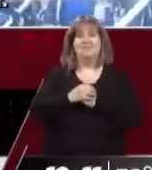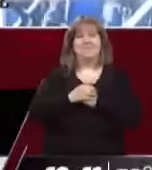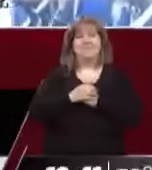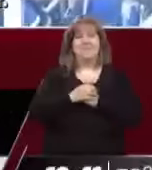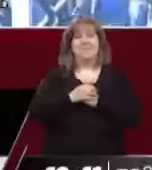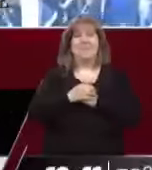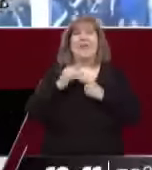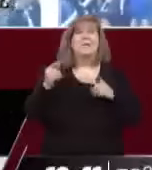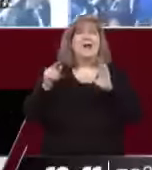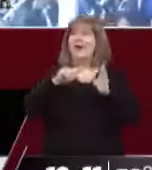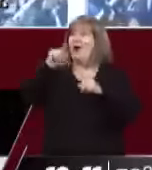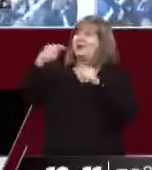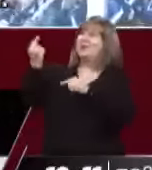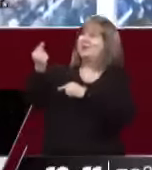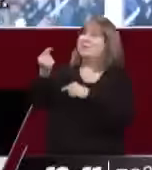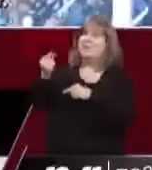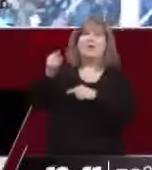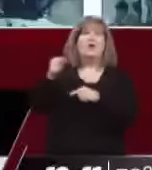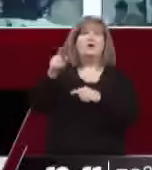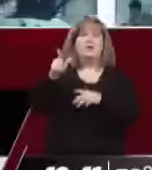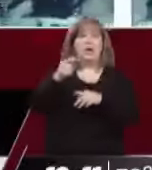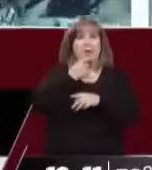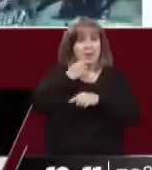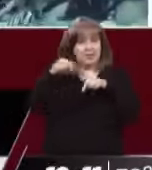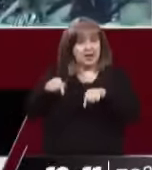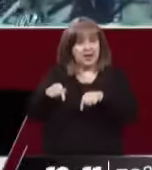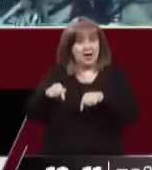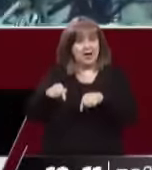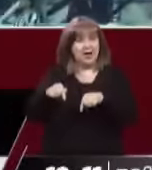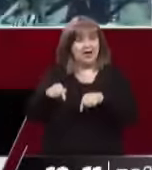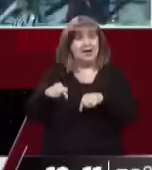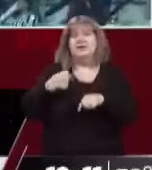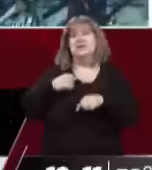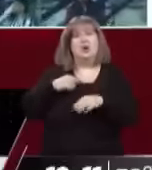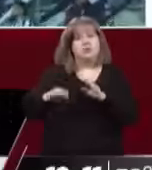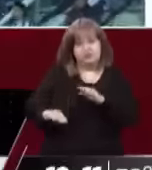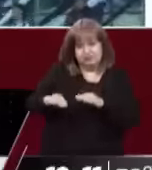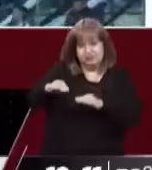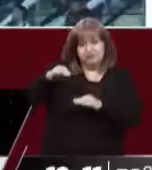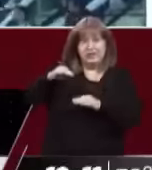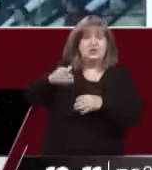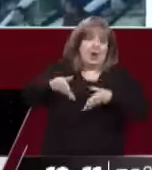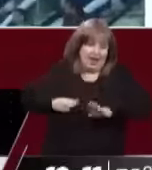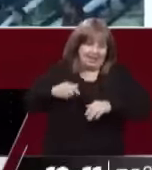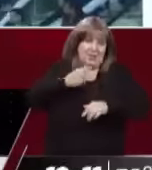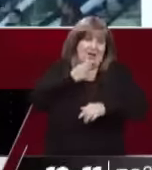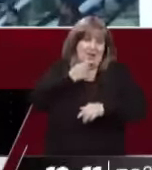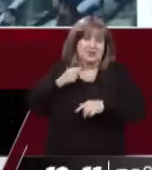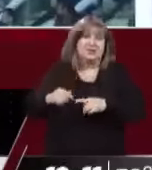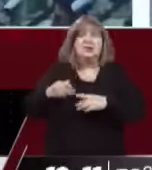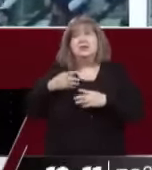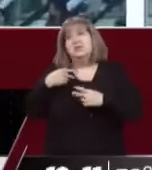Sigo. Mendocino, hinche Talleres, explícamelo. No, muy chico, me fui acá, nací acá en Mendoza, me fui a